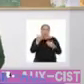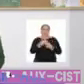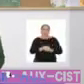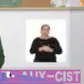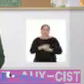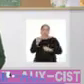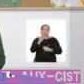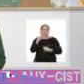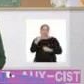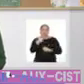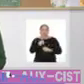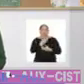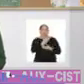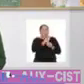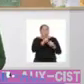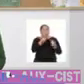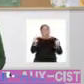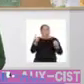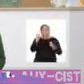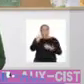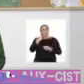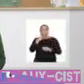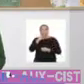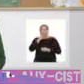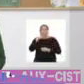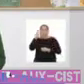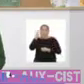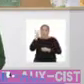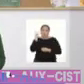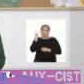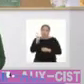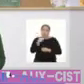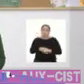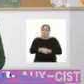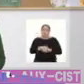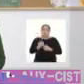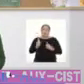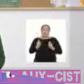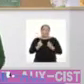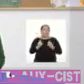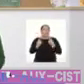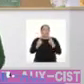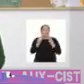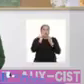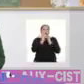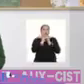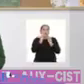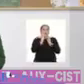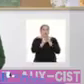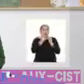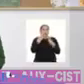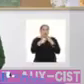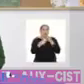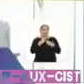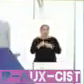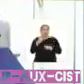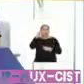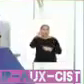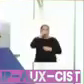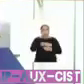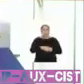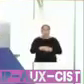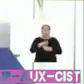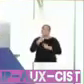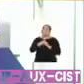Y así como yo, muchas y muchos colegas hemos tenido que superar obstáculos bien complicados.